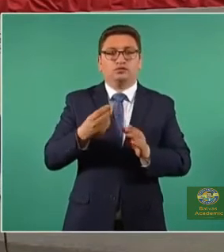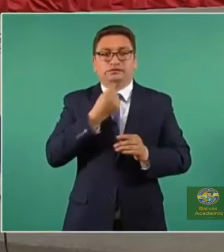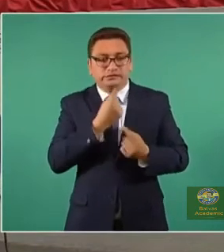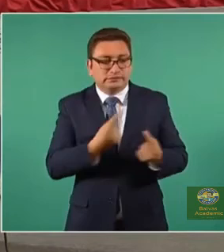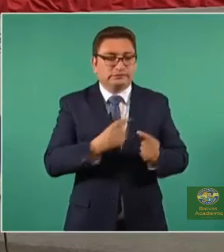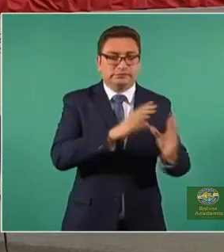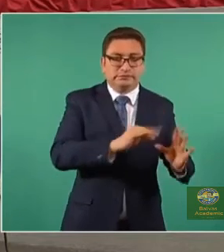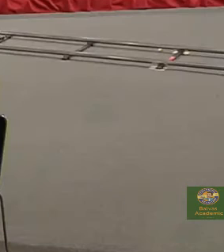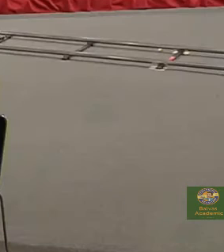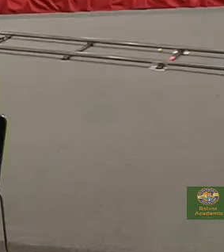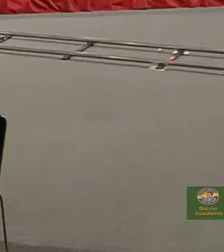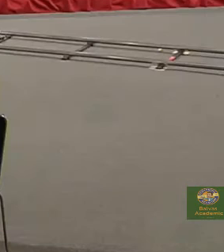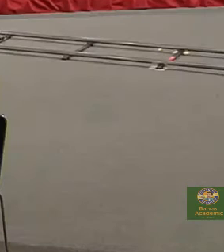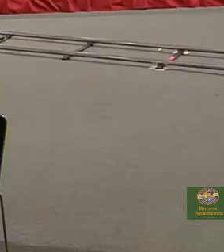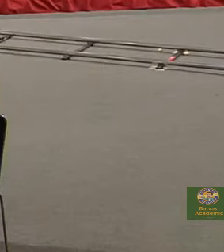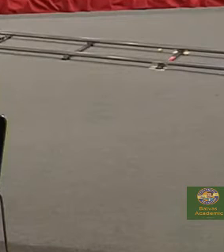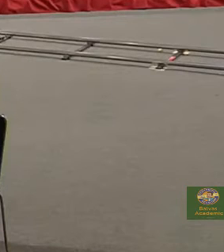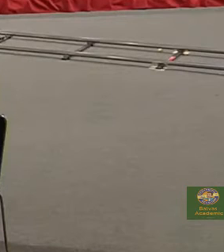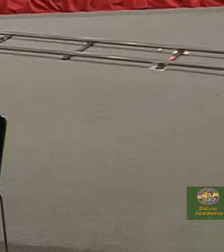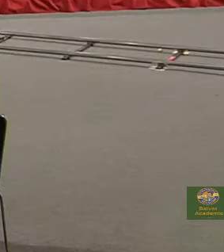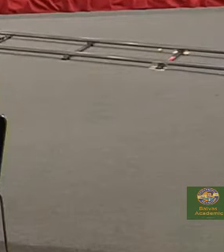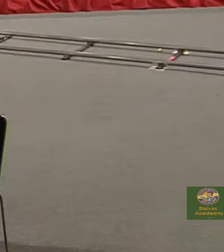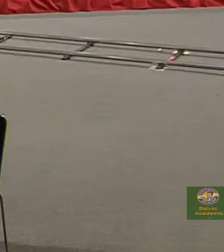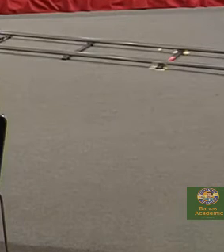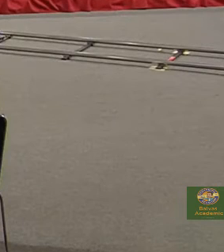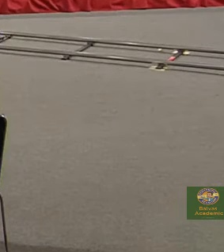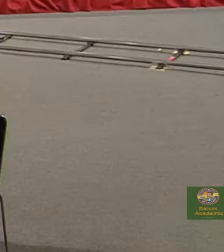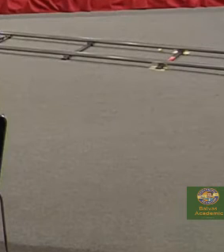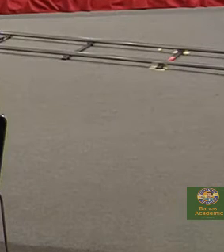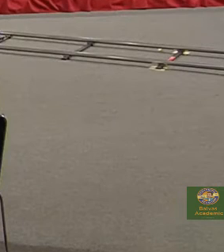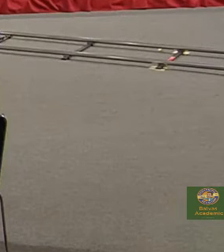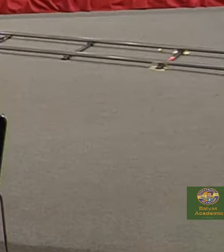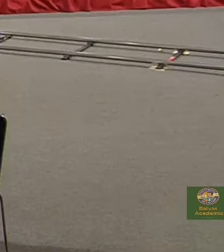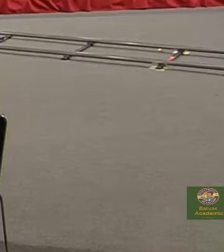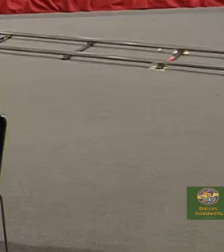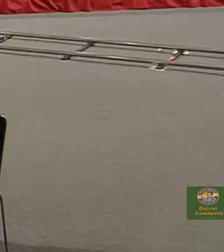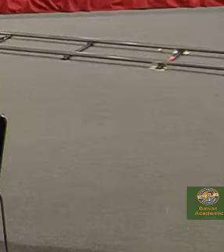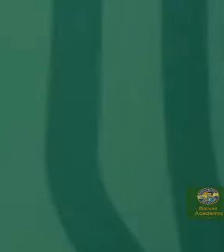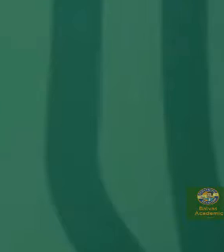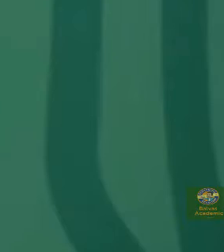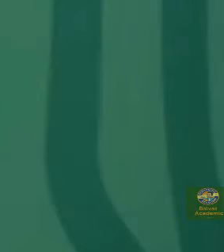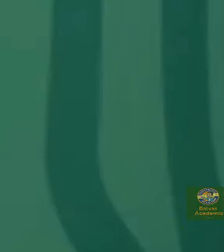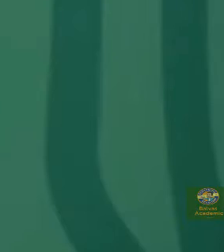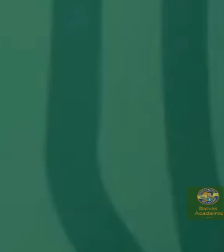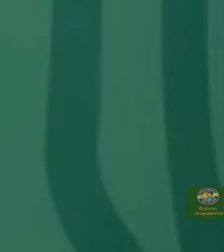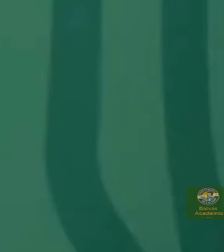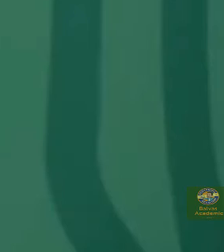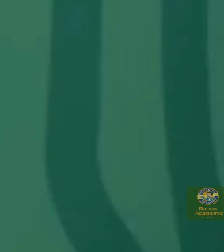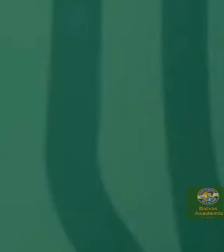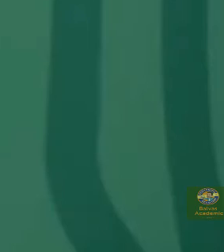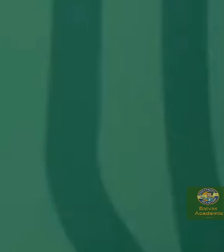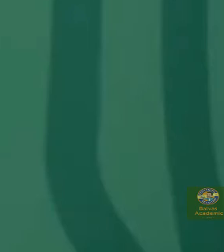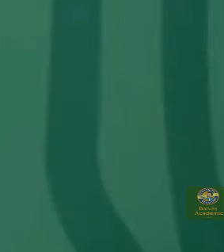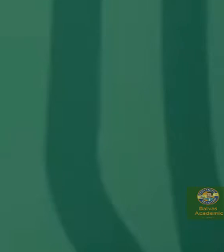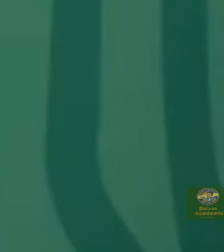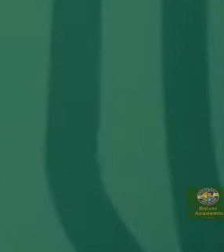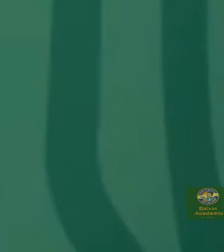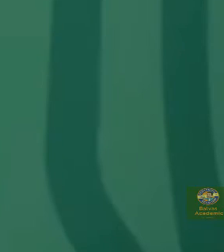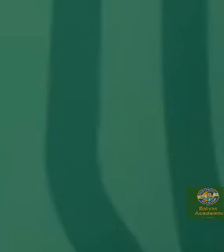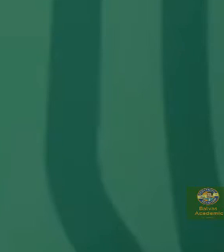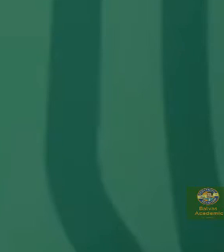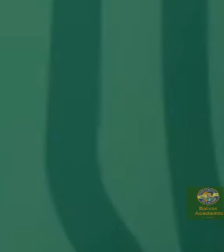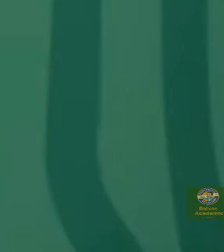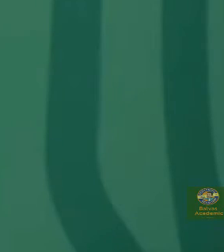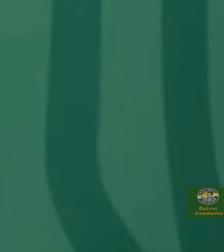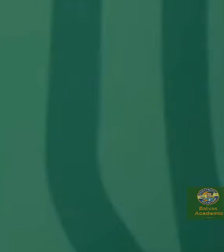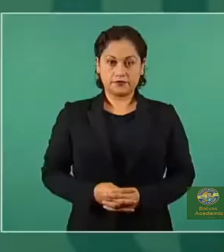hacer de los aprendizajes, necesitamos normalizar la afectividad de los niños para que vuelvan a sentirse seguros, protegidos y